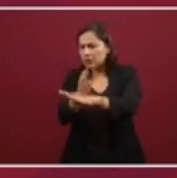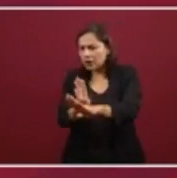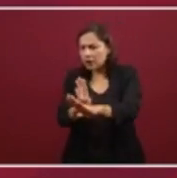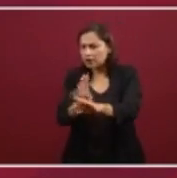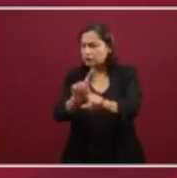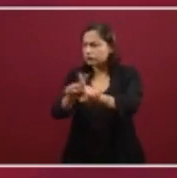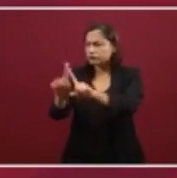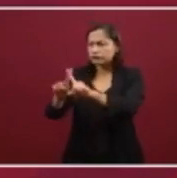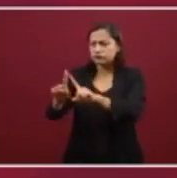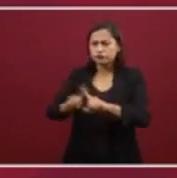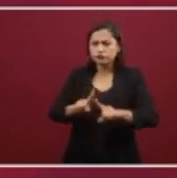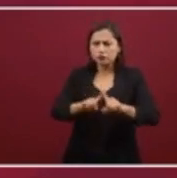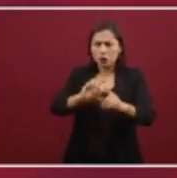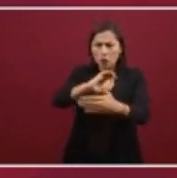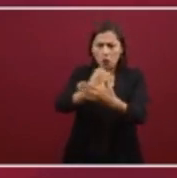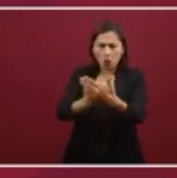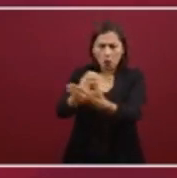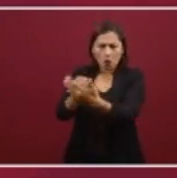y estamos bien.